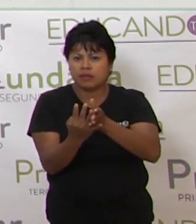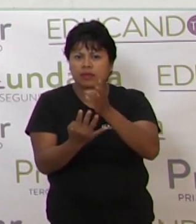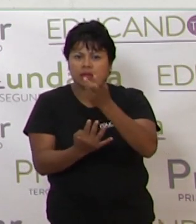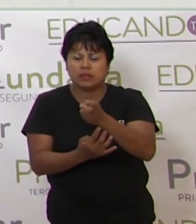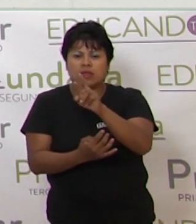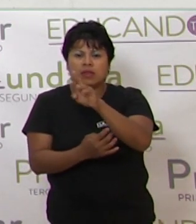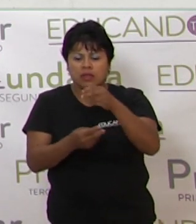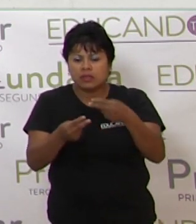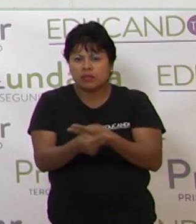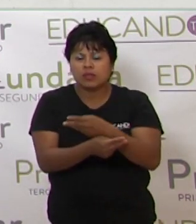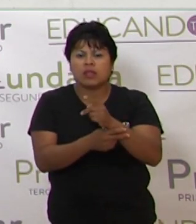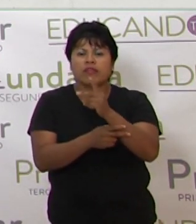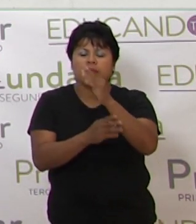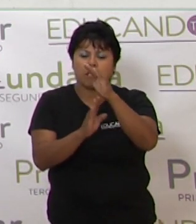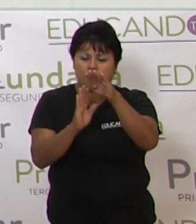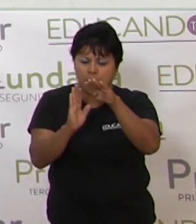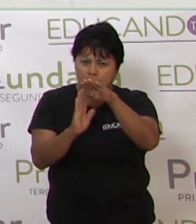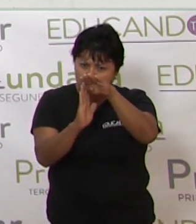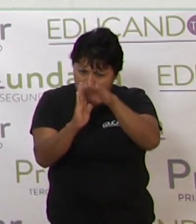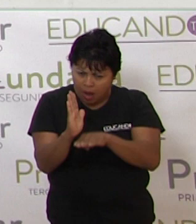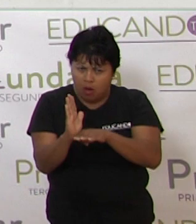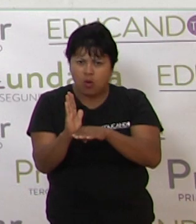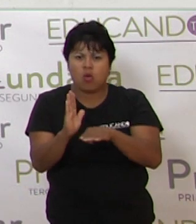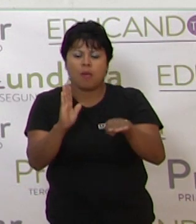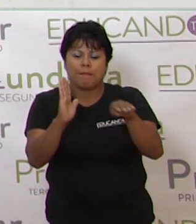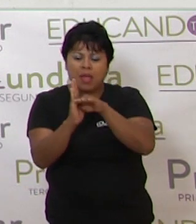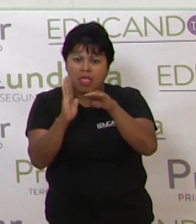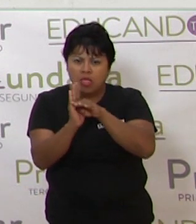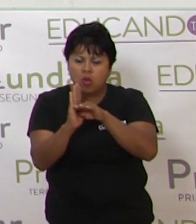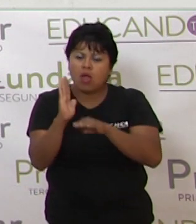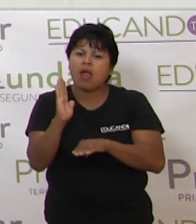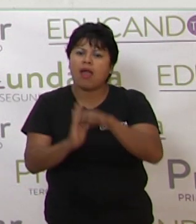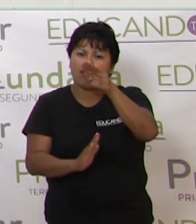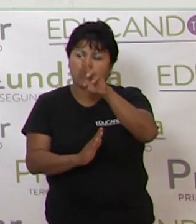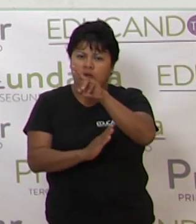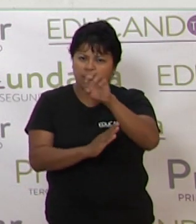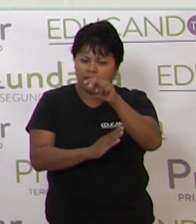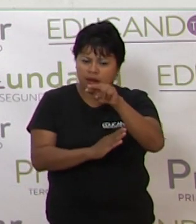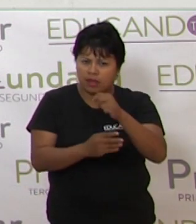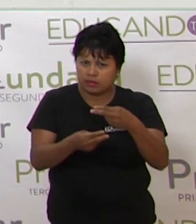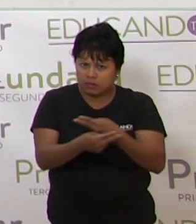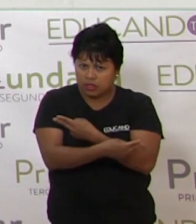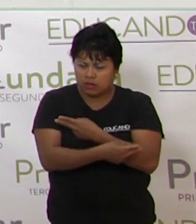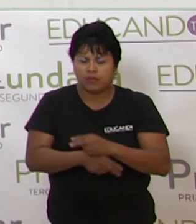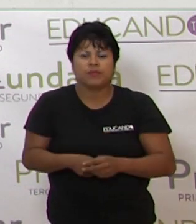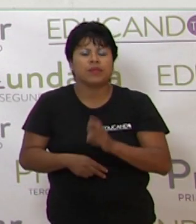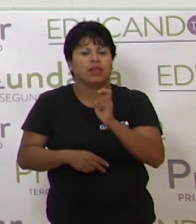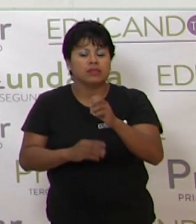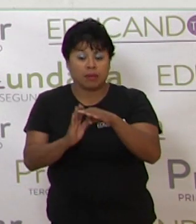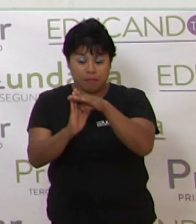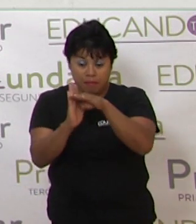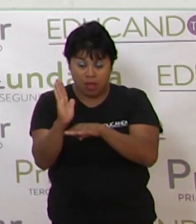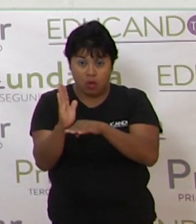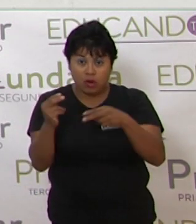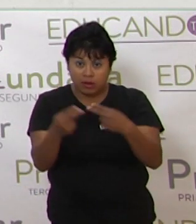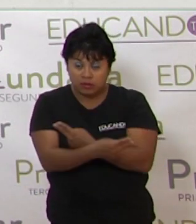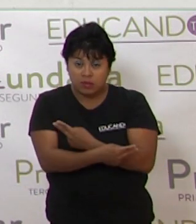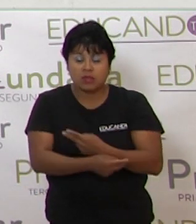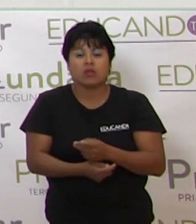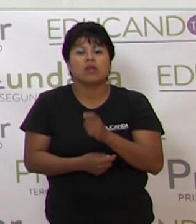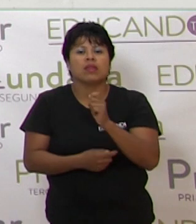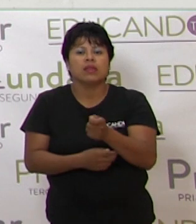Renacimiento en Bajo Renacimiento, Medio Renacimiento, Alto Renacimiento. Lo cual sería, el Bajo Renacimiento